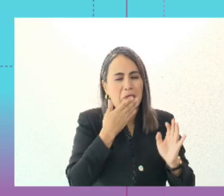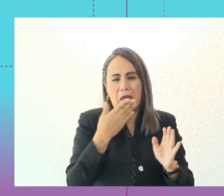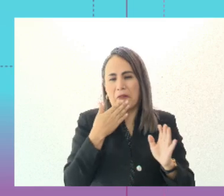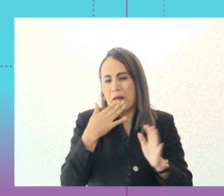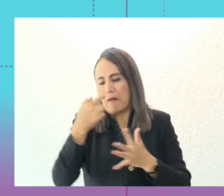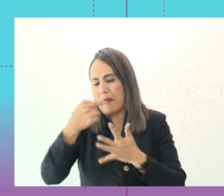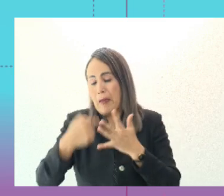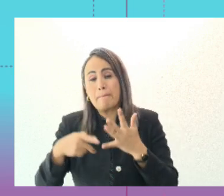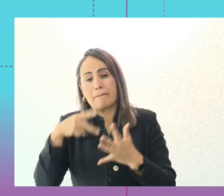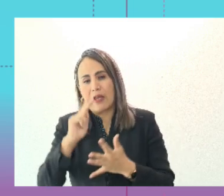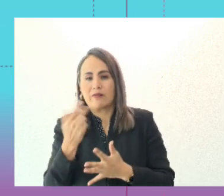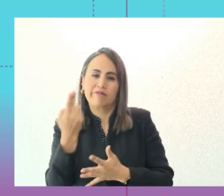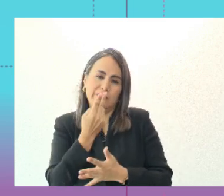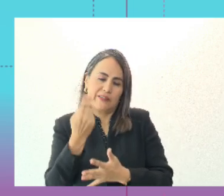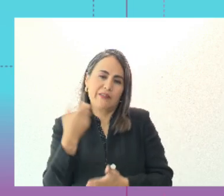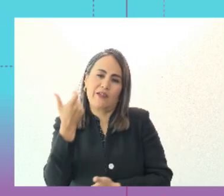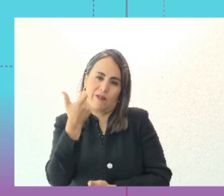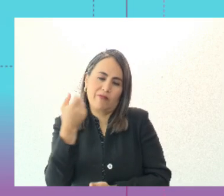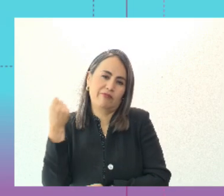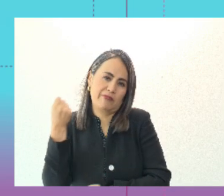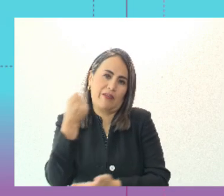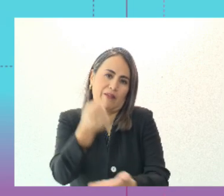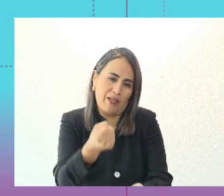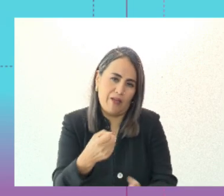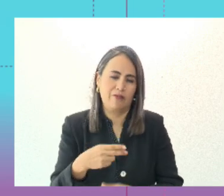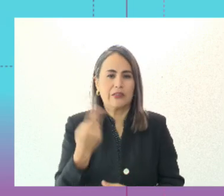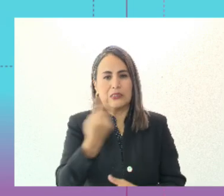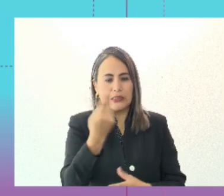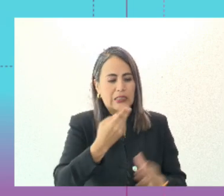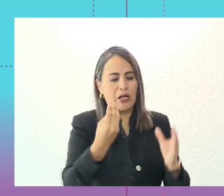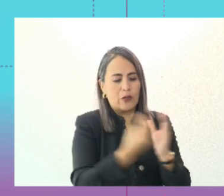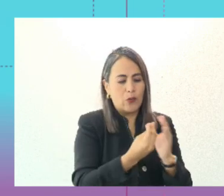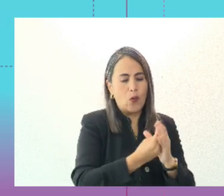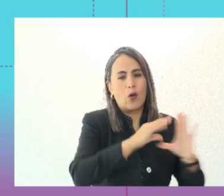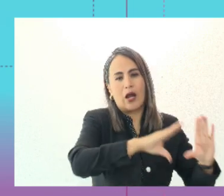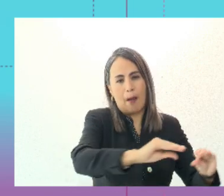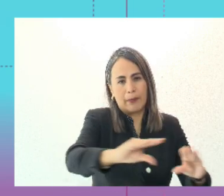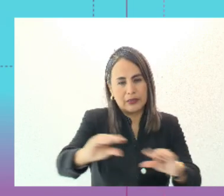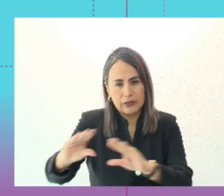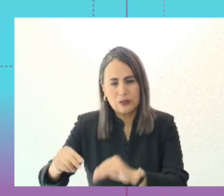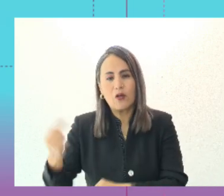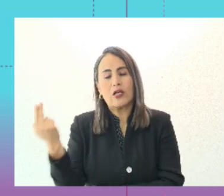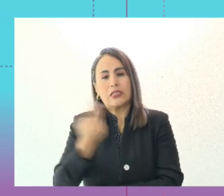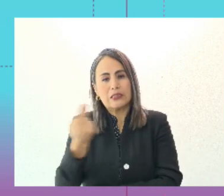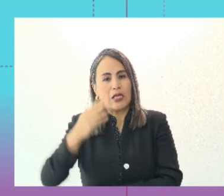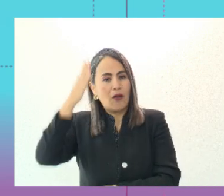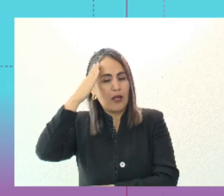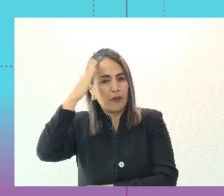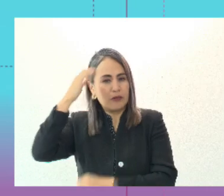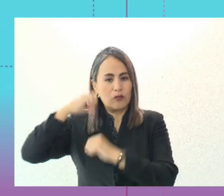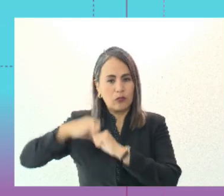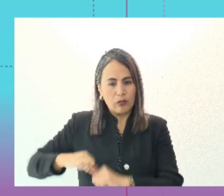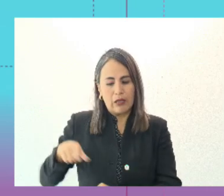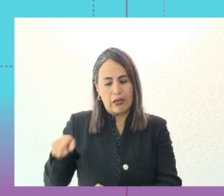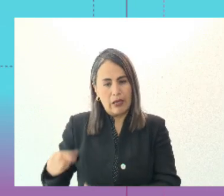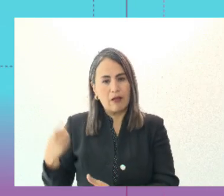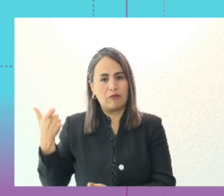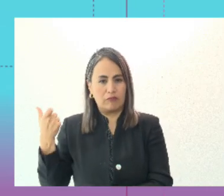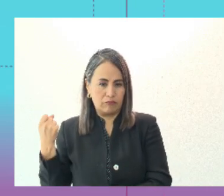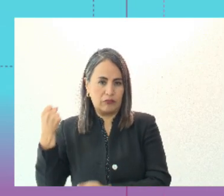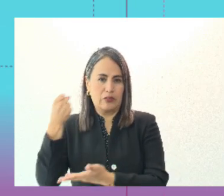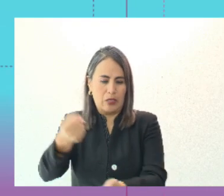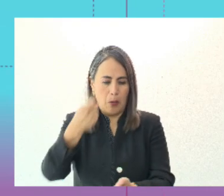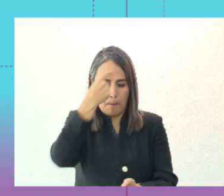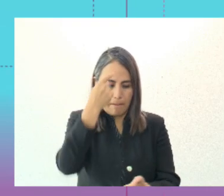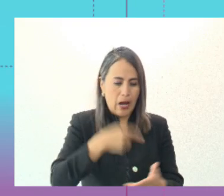Entonces, necesitamos capacitar, necesitamos… una autoridad archivística que tenga solvencia para poder dar seguimiento